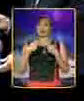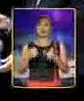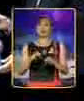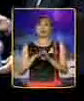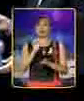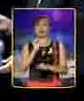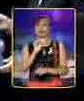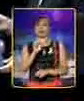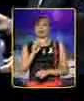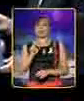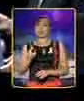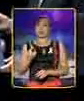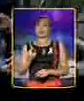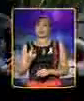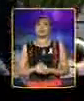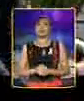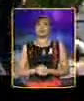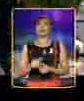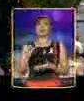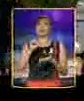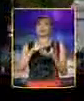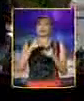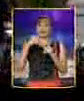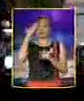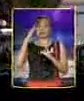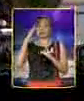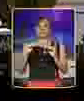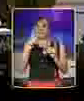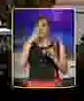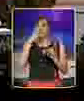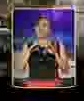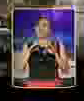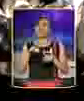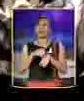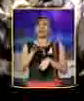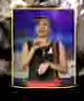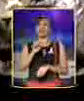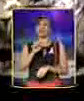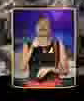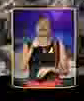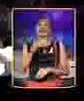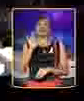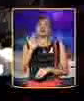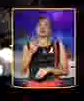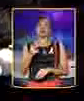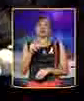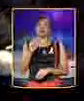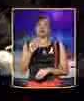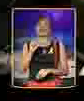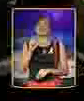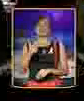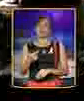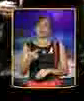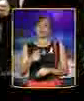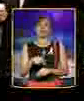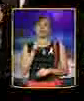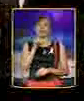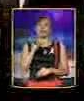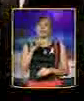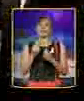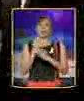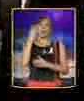entregado a la Secretaría de Educación Pública, los Centros de Capacitación para el Trabajo número 66, 42 y 27, el